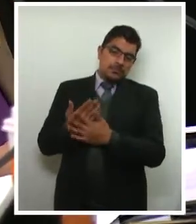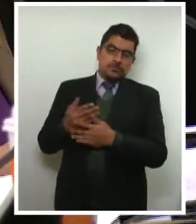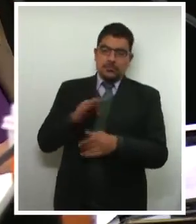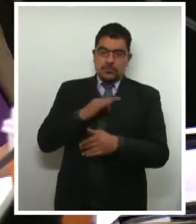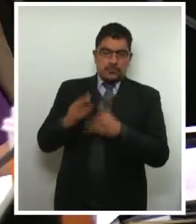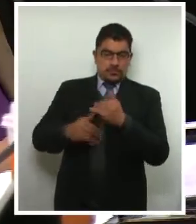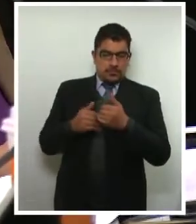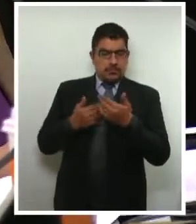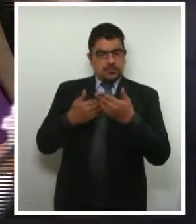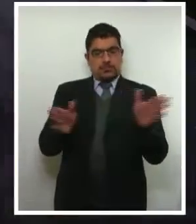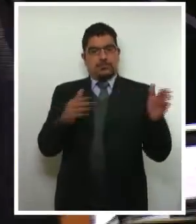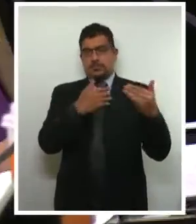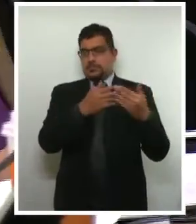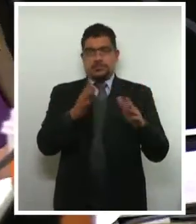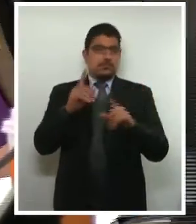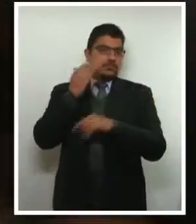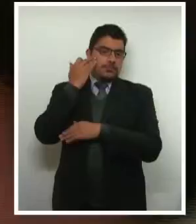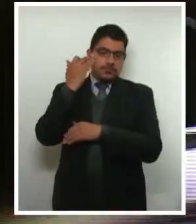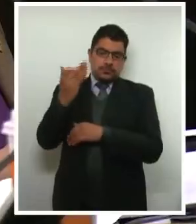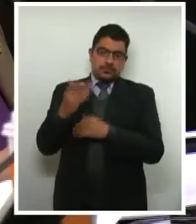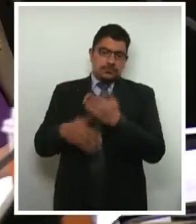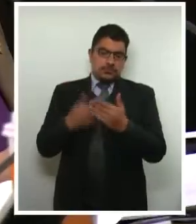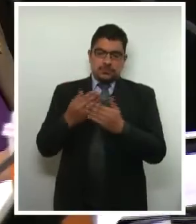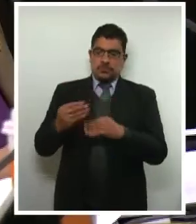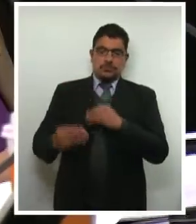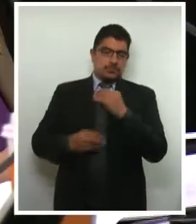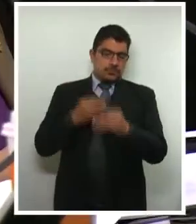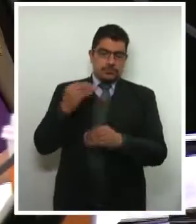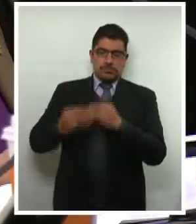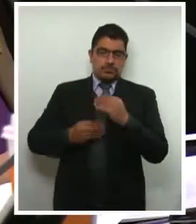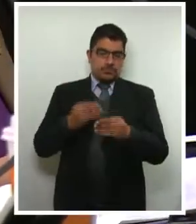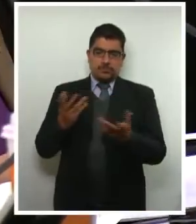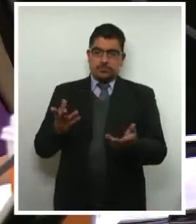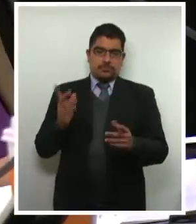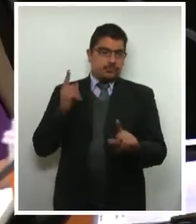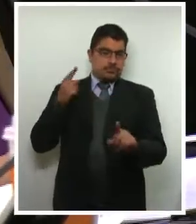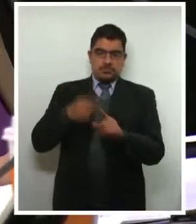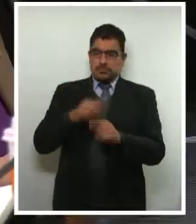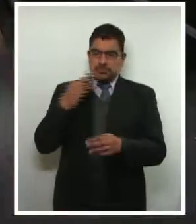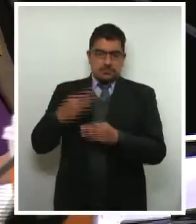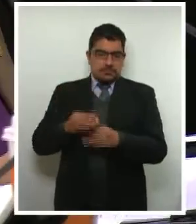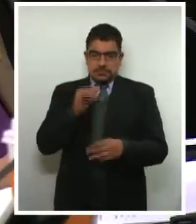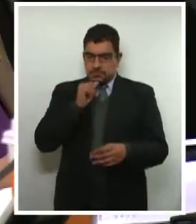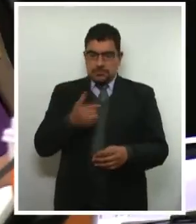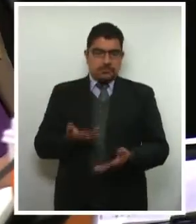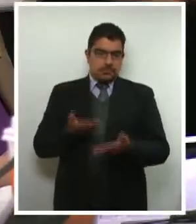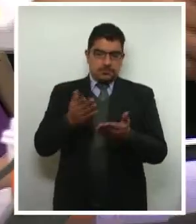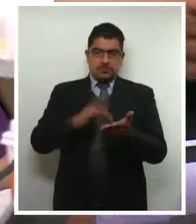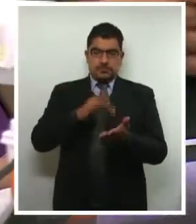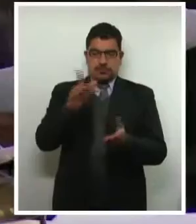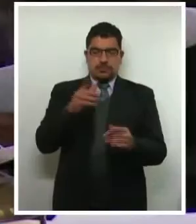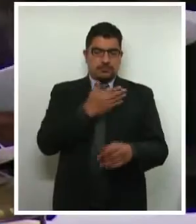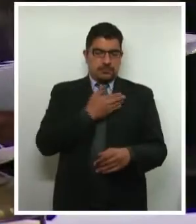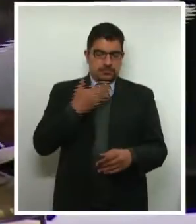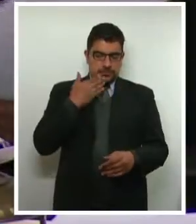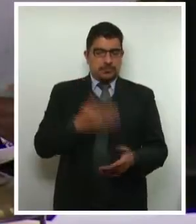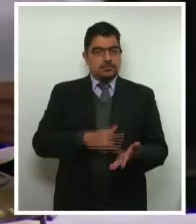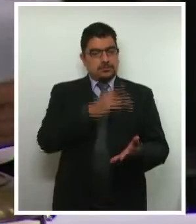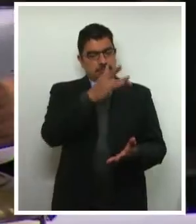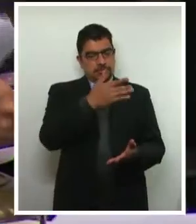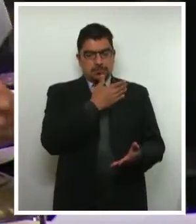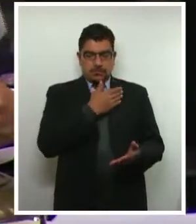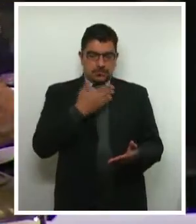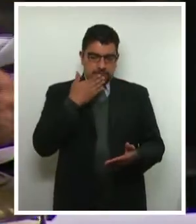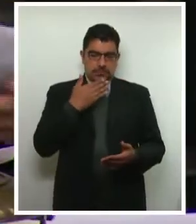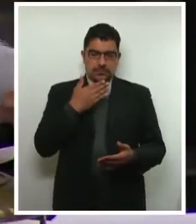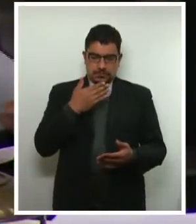abrir demasiado tiempo las discusiones y no llegar a una conclusión. Gracias, Presidenta. Gracias, diputado.